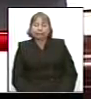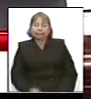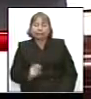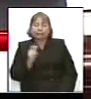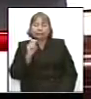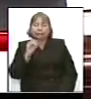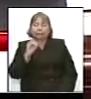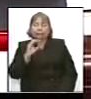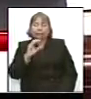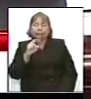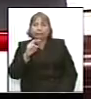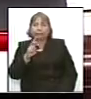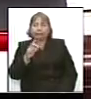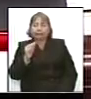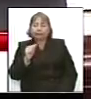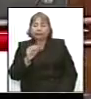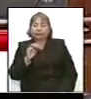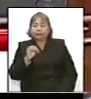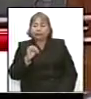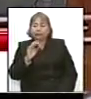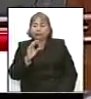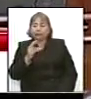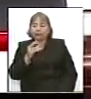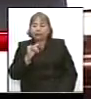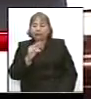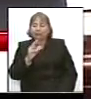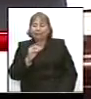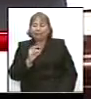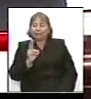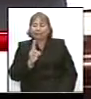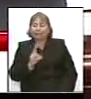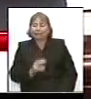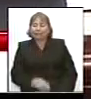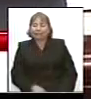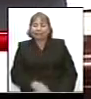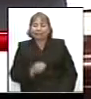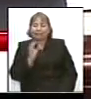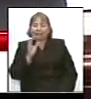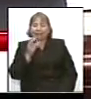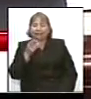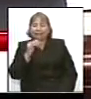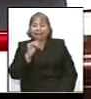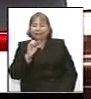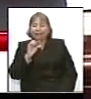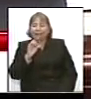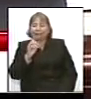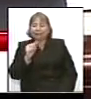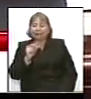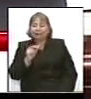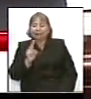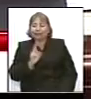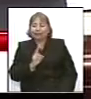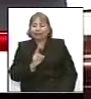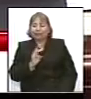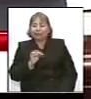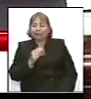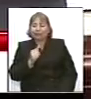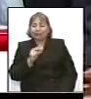Ticlia, verde. Miyashiro, verde. Chihuán, verde.